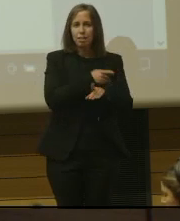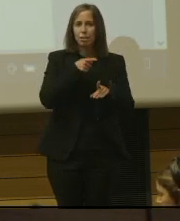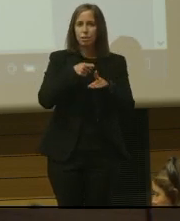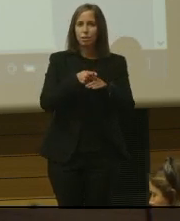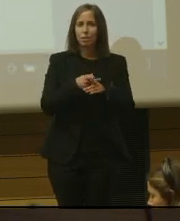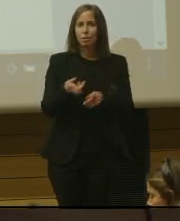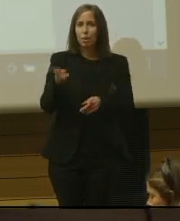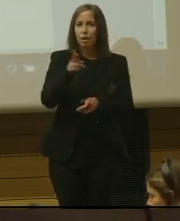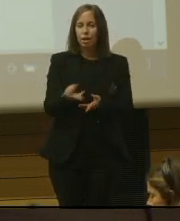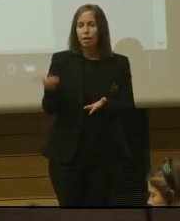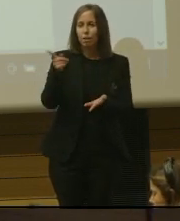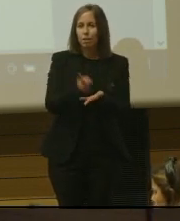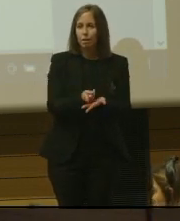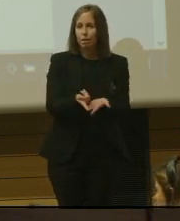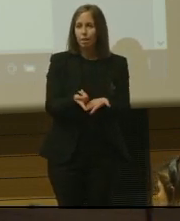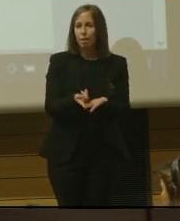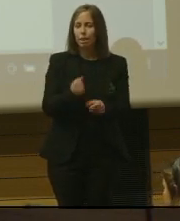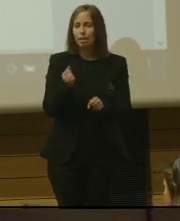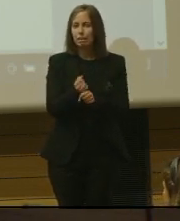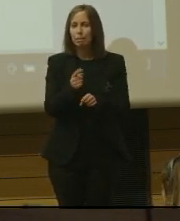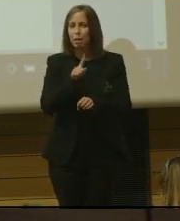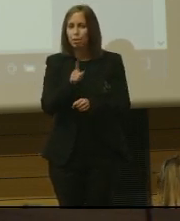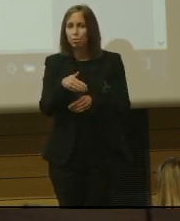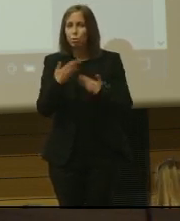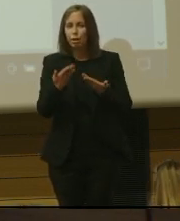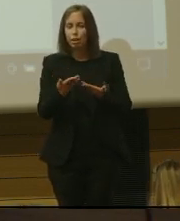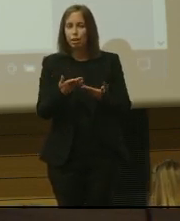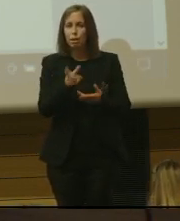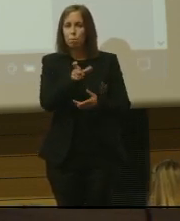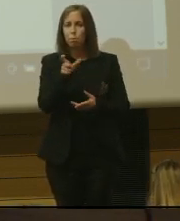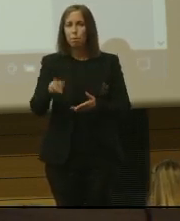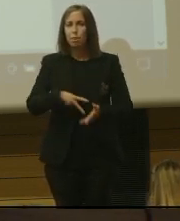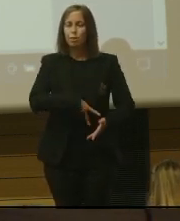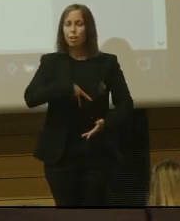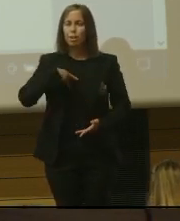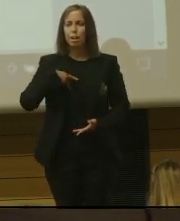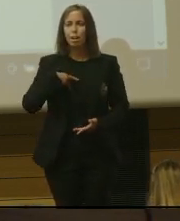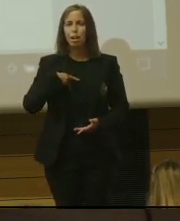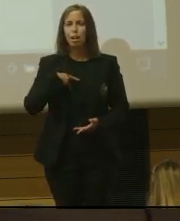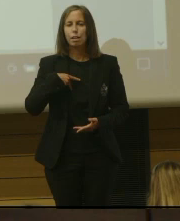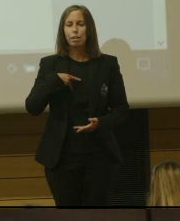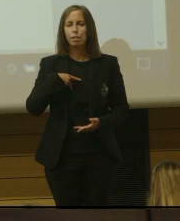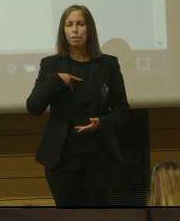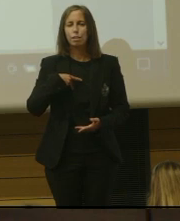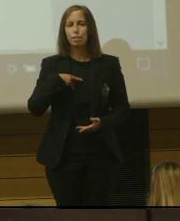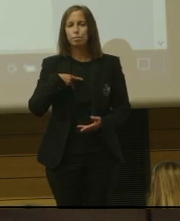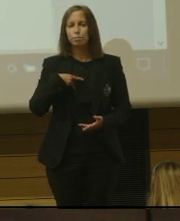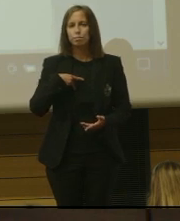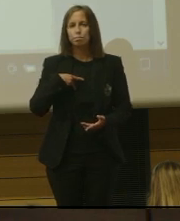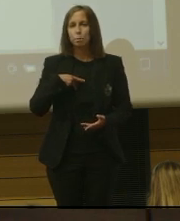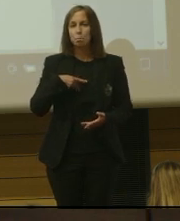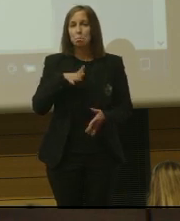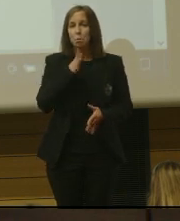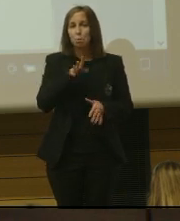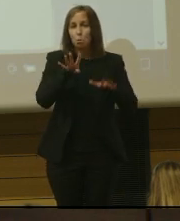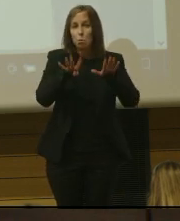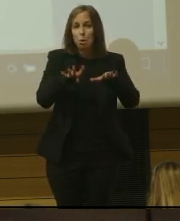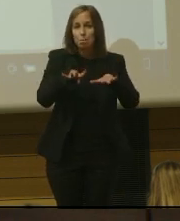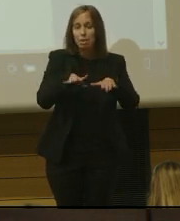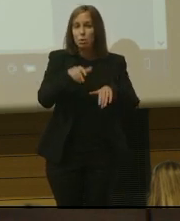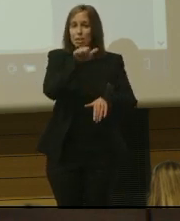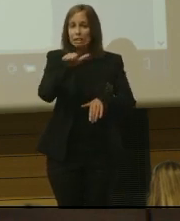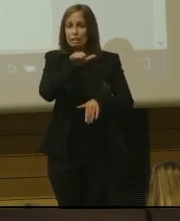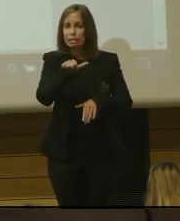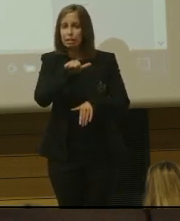tipo de recaídas, o qué es lo que no se está trabajando desde población general para que, bueno, tengamos 9 meses o X